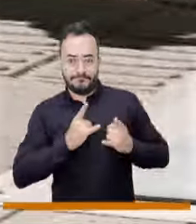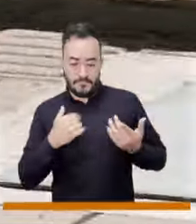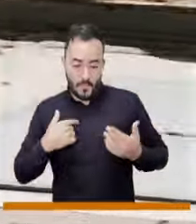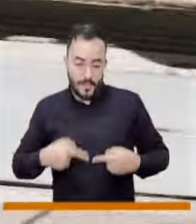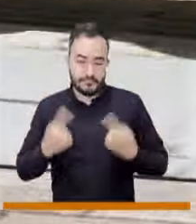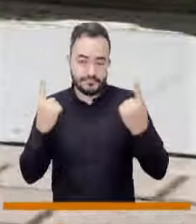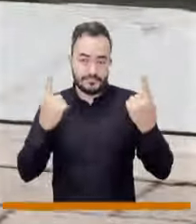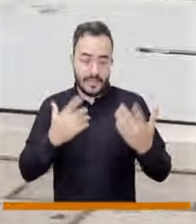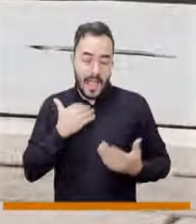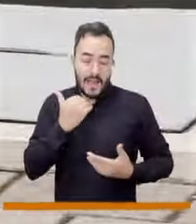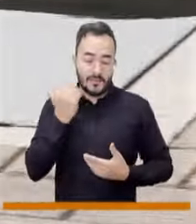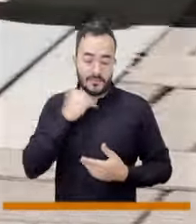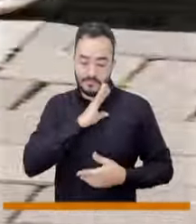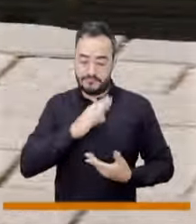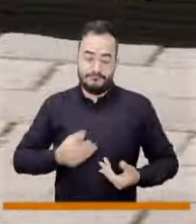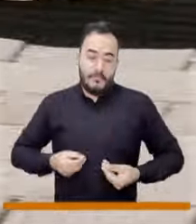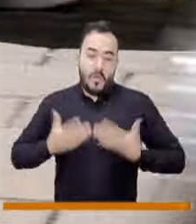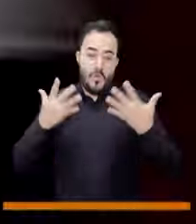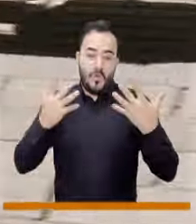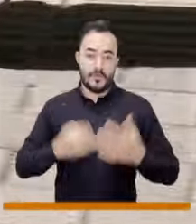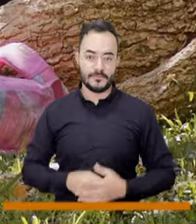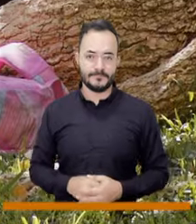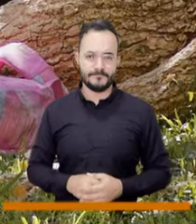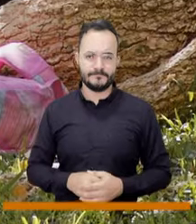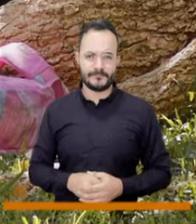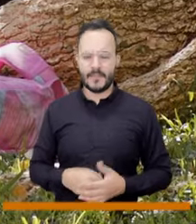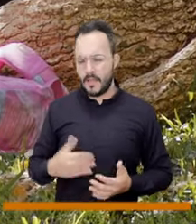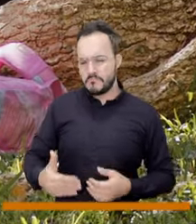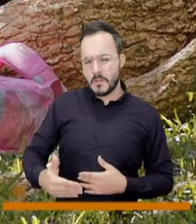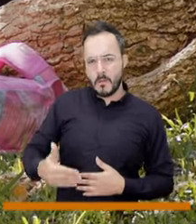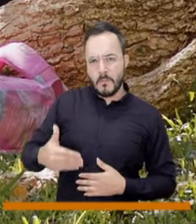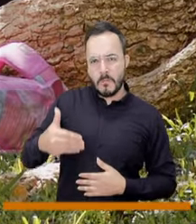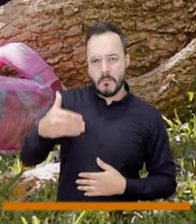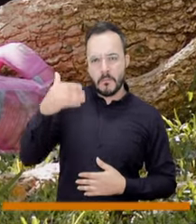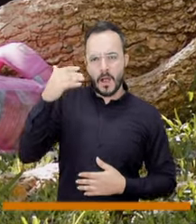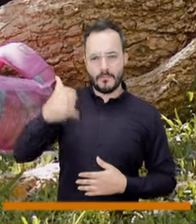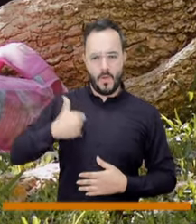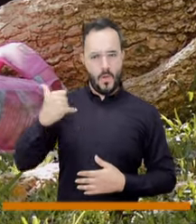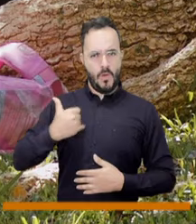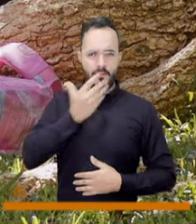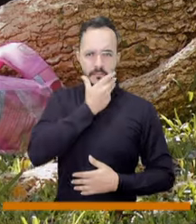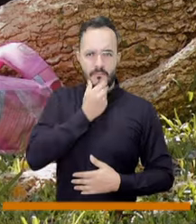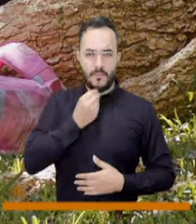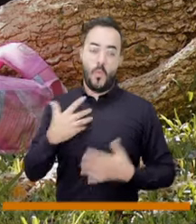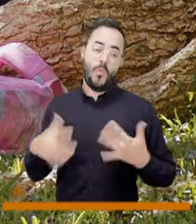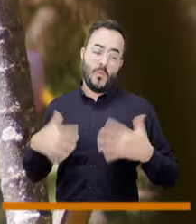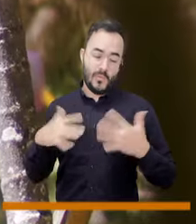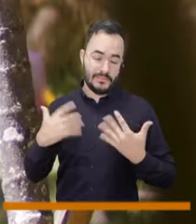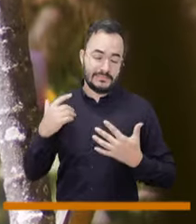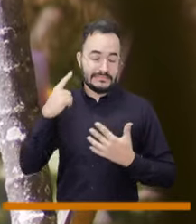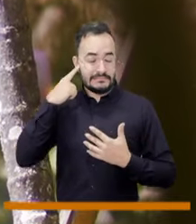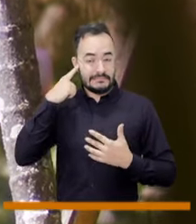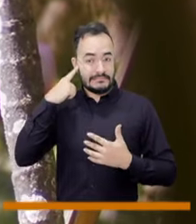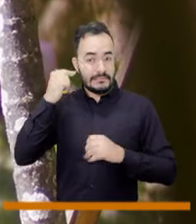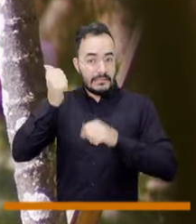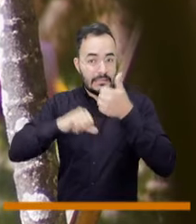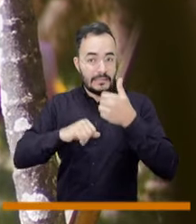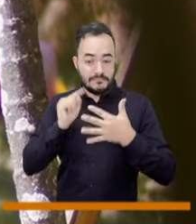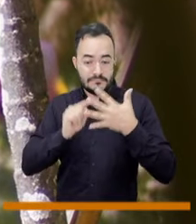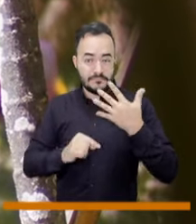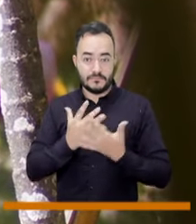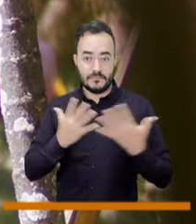enfermedad. El crecimiento y la adolescencia nos trae muchos retos desde las adicciones, por